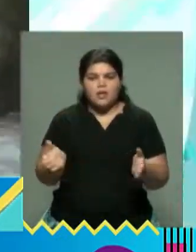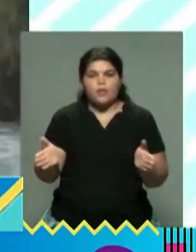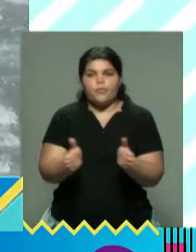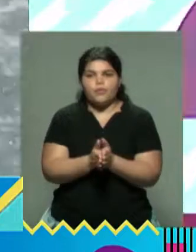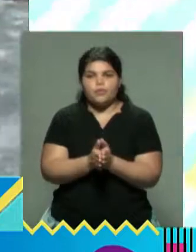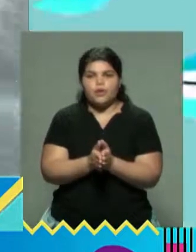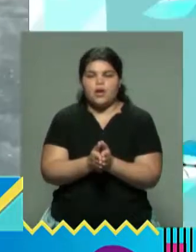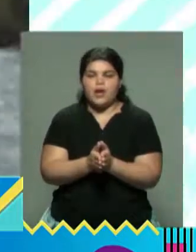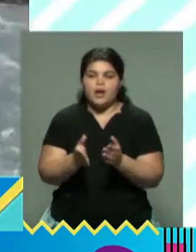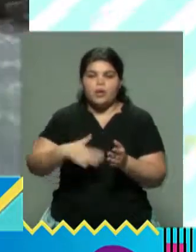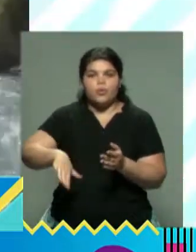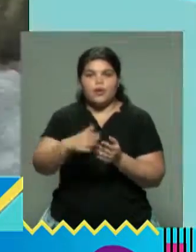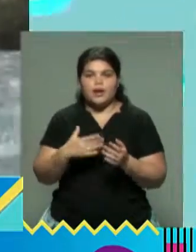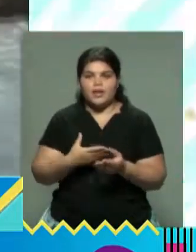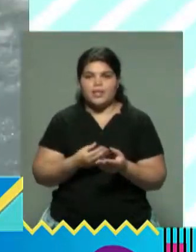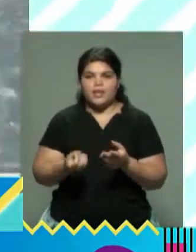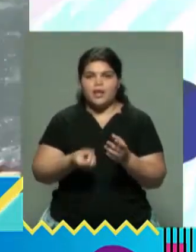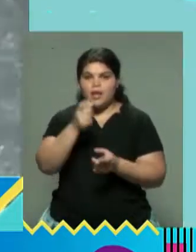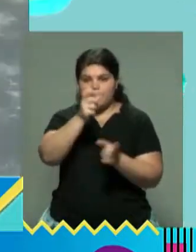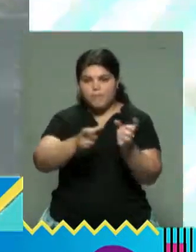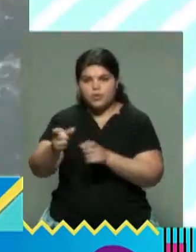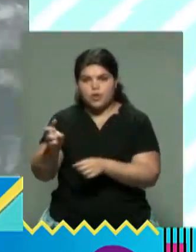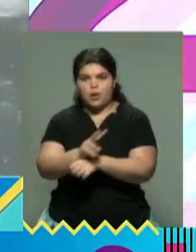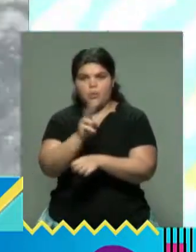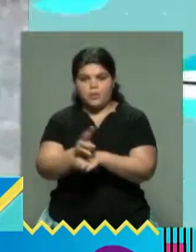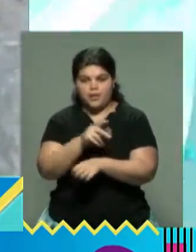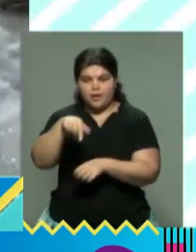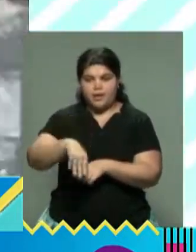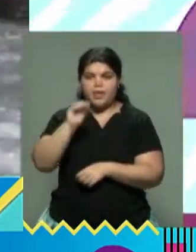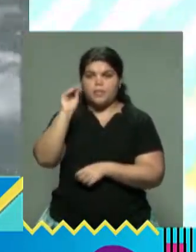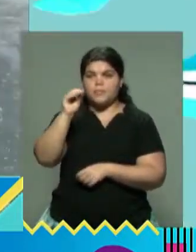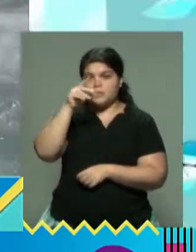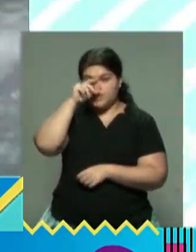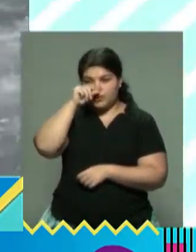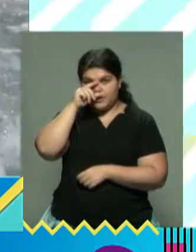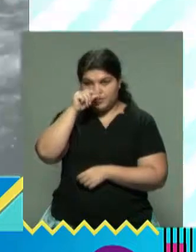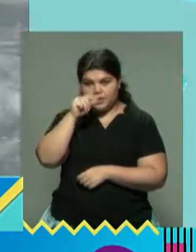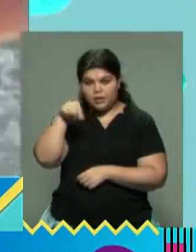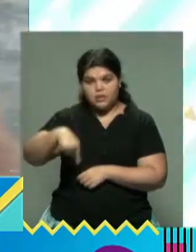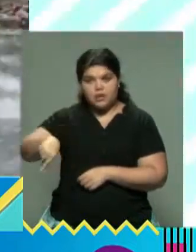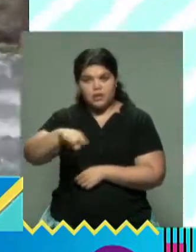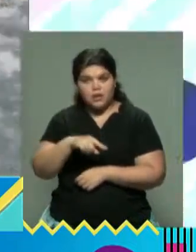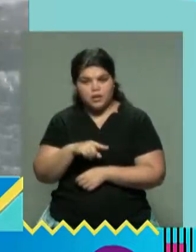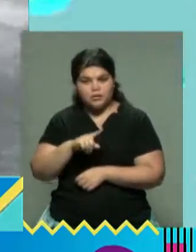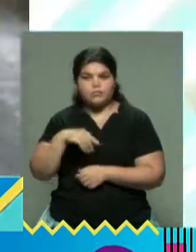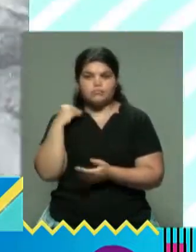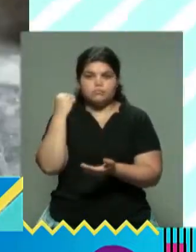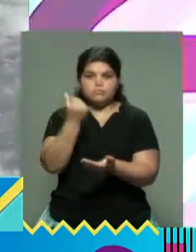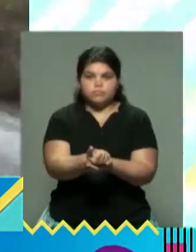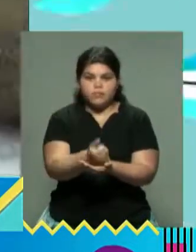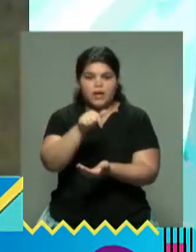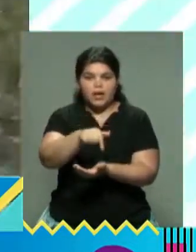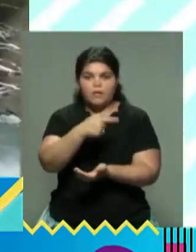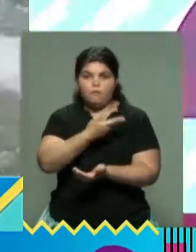defensa civil y de bomberos de acá del departamento de Las Heras, quienes estuvieron cubriendo y estuvieron presentes en el evento ahora